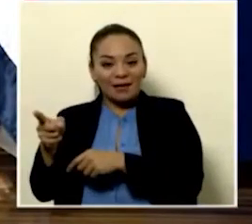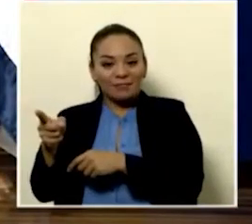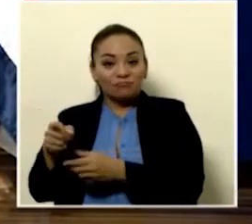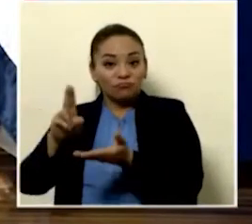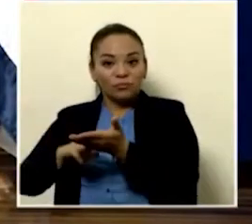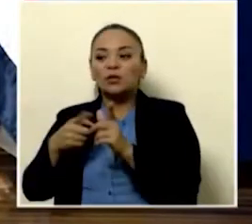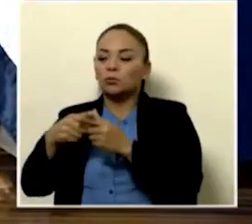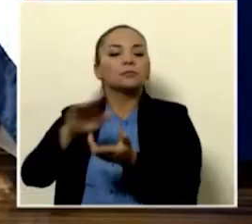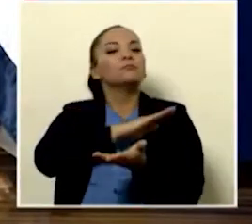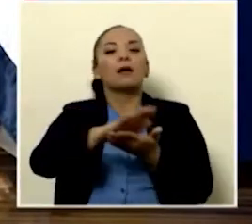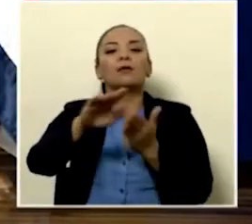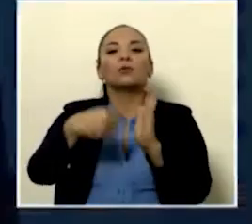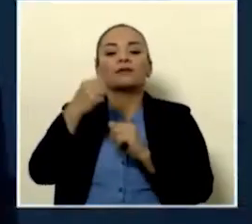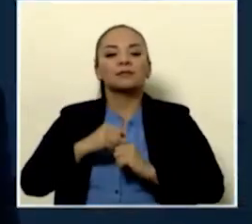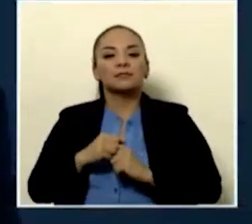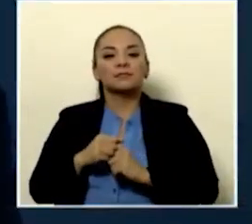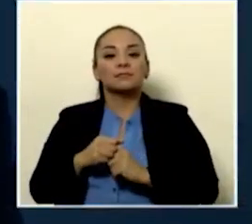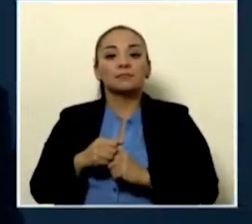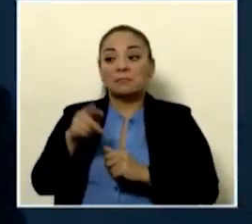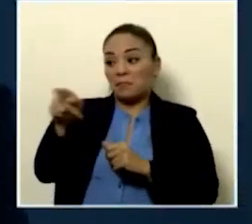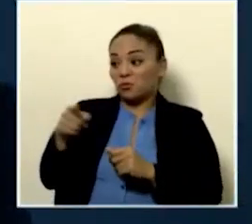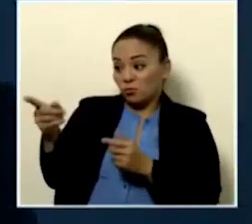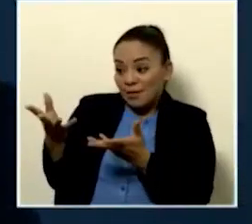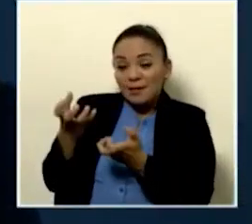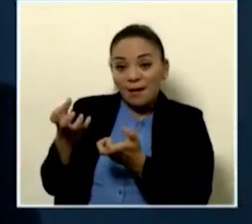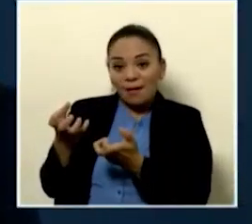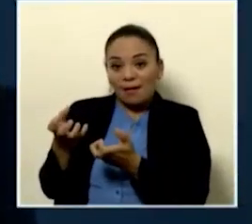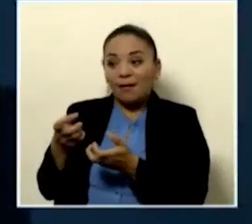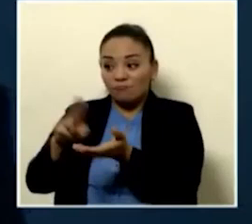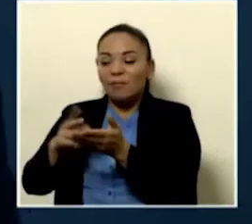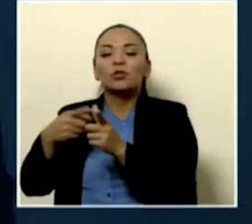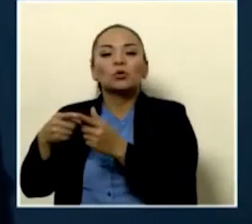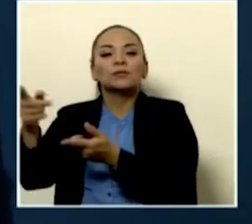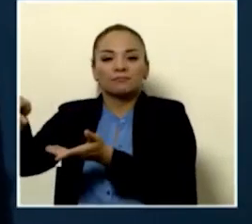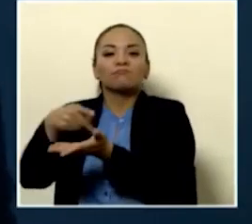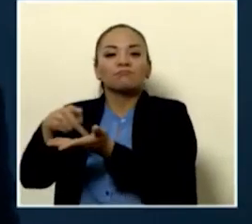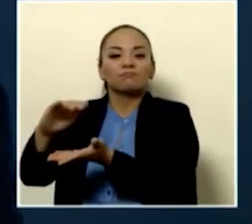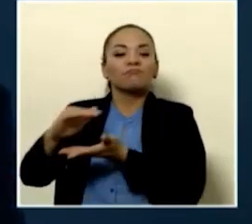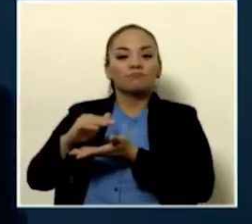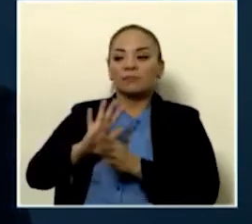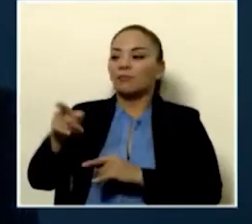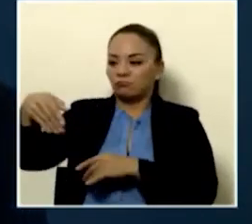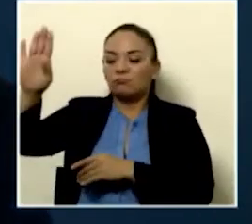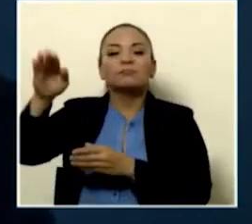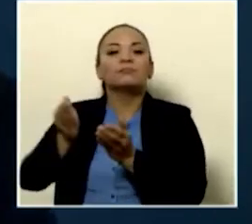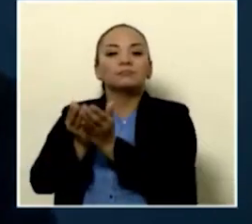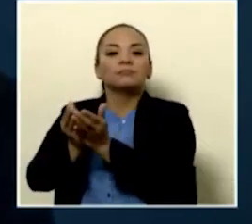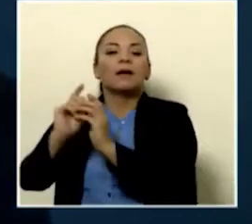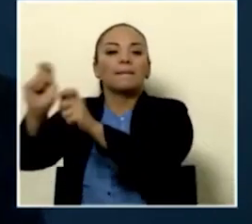contado, platita en mano, vaya pesque su atún con la cuota costarricense. Es un